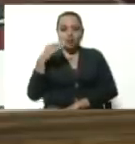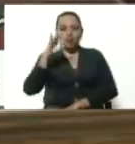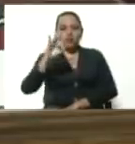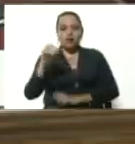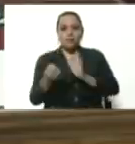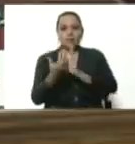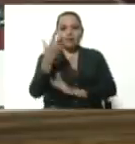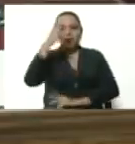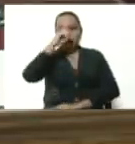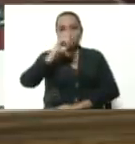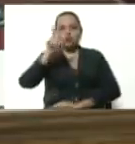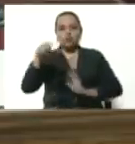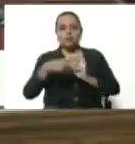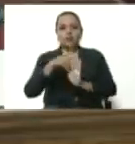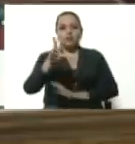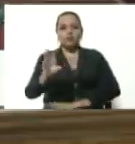2020.